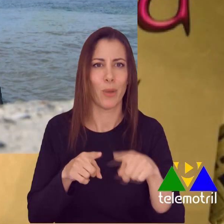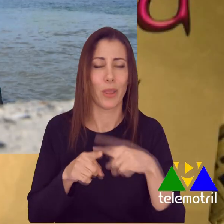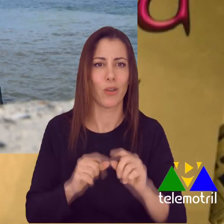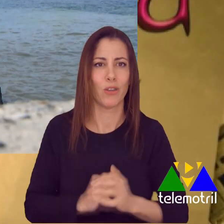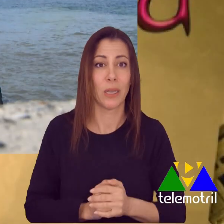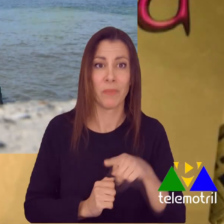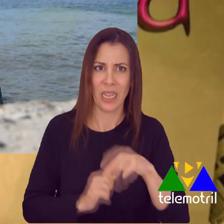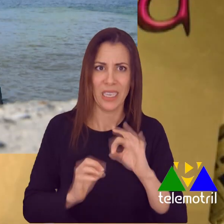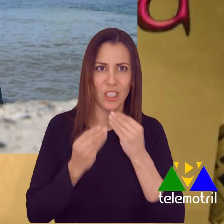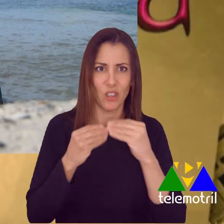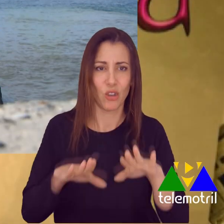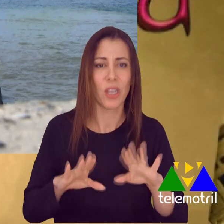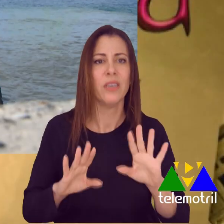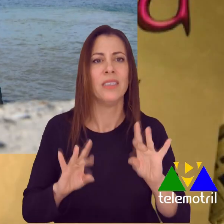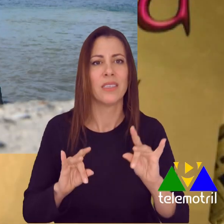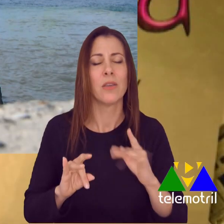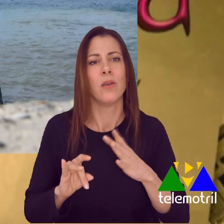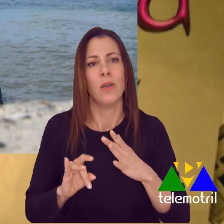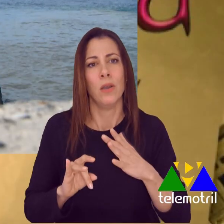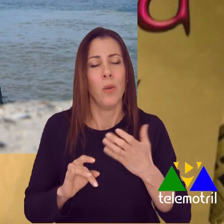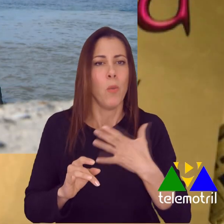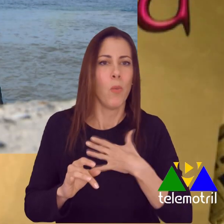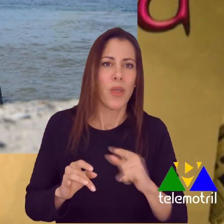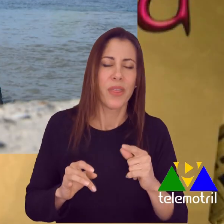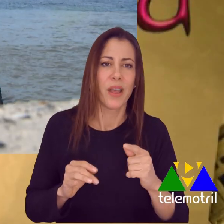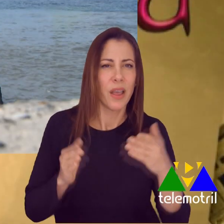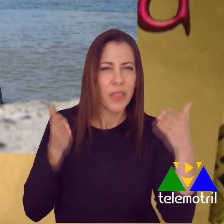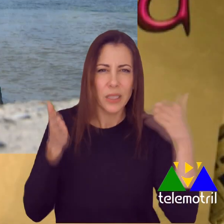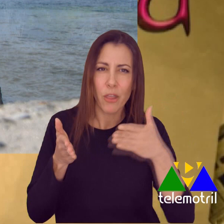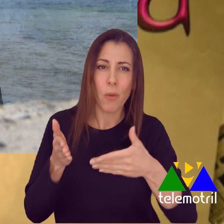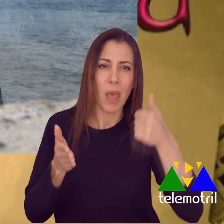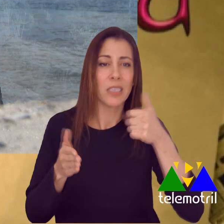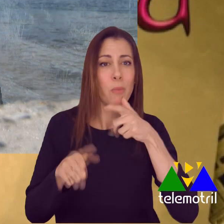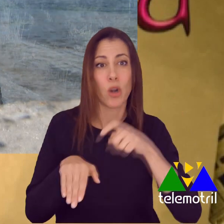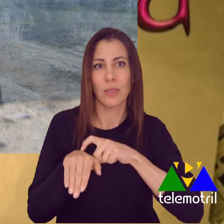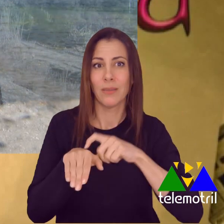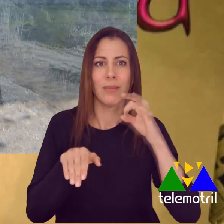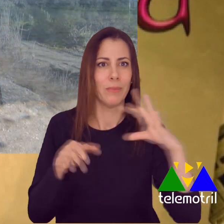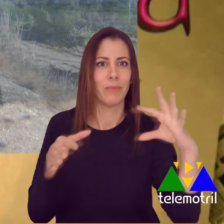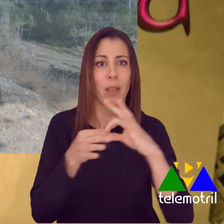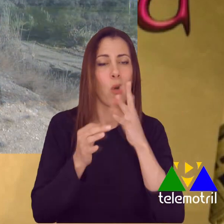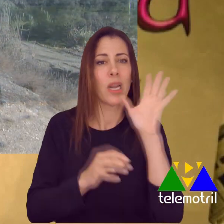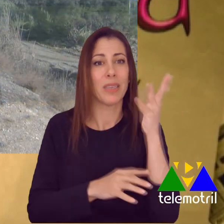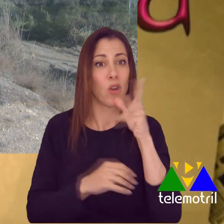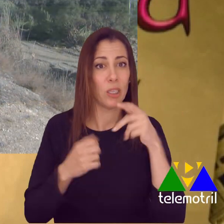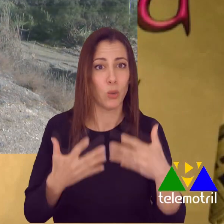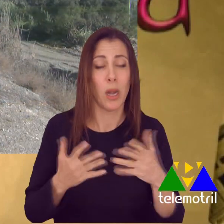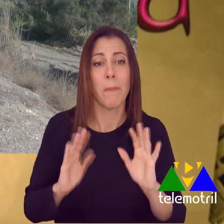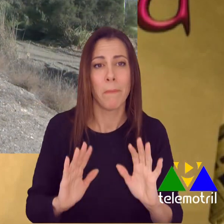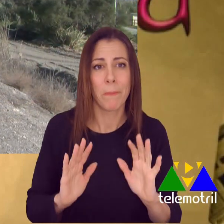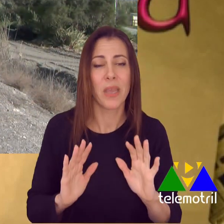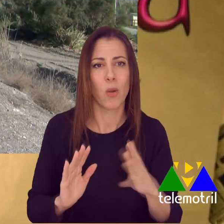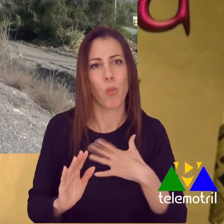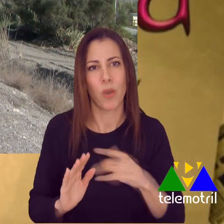No, esto es histórico, es verdad que se pueden acentuar por las características de la climatología actual, es decir, que